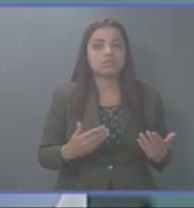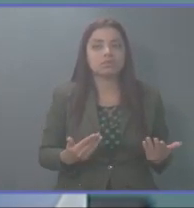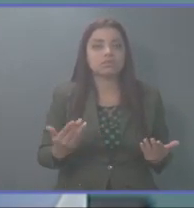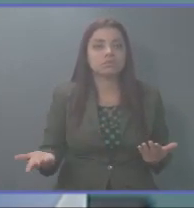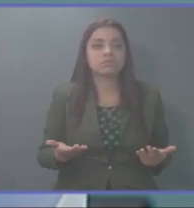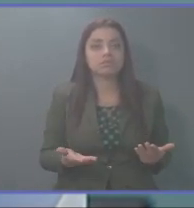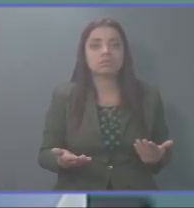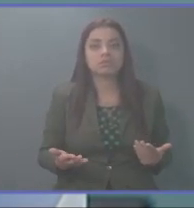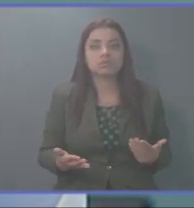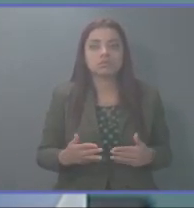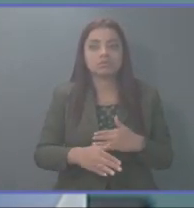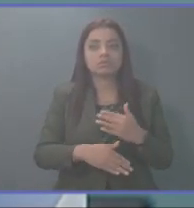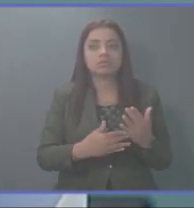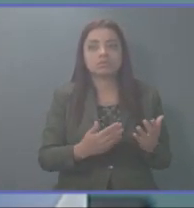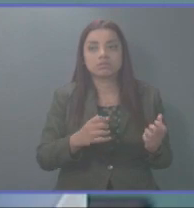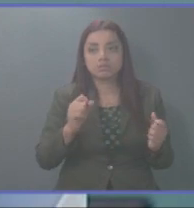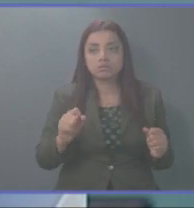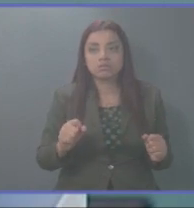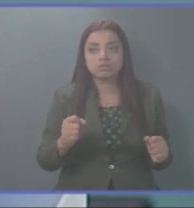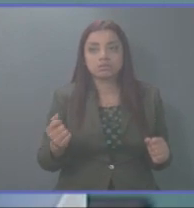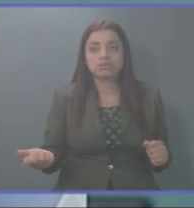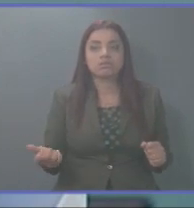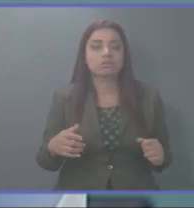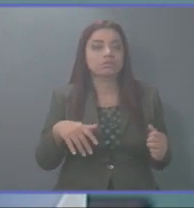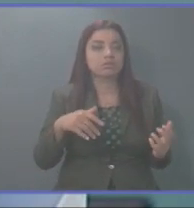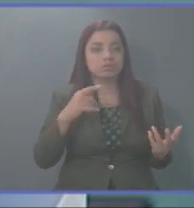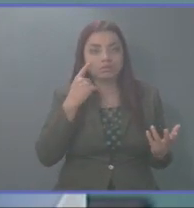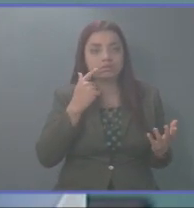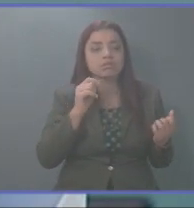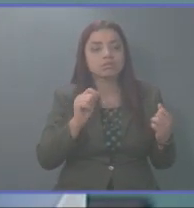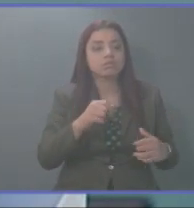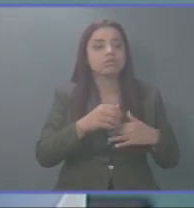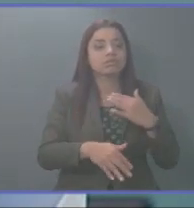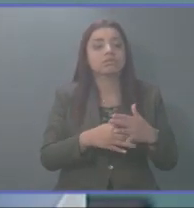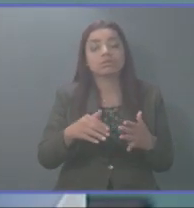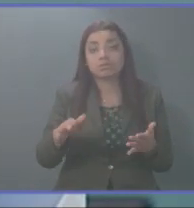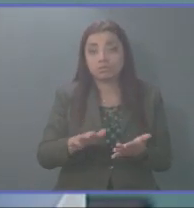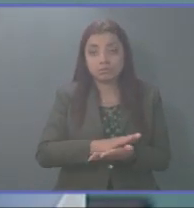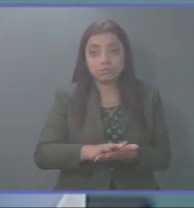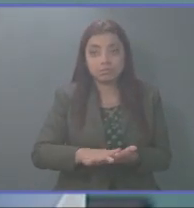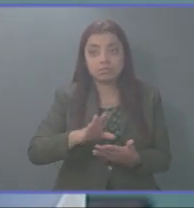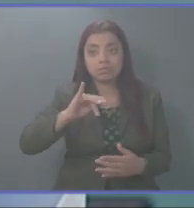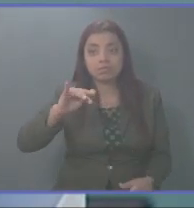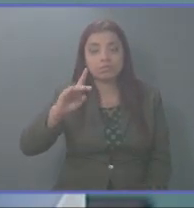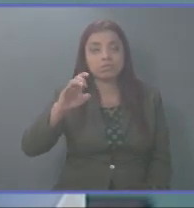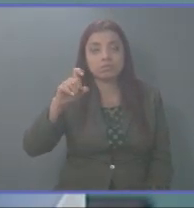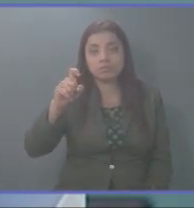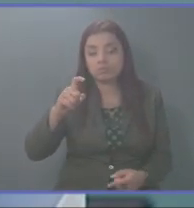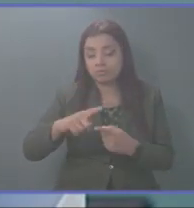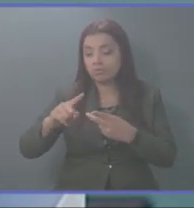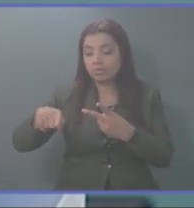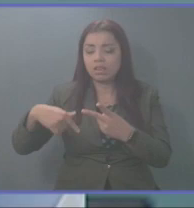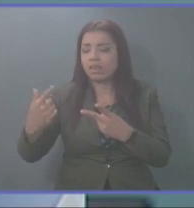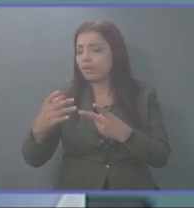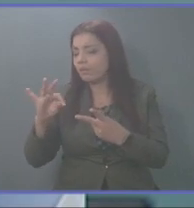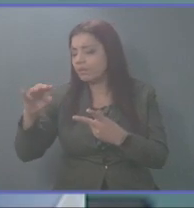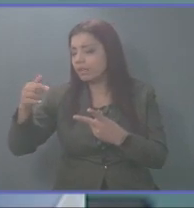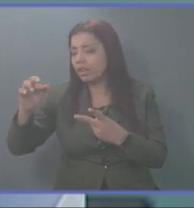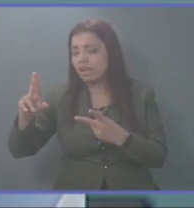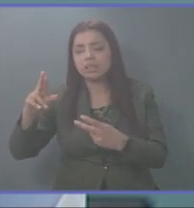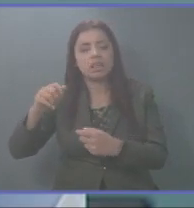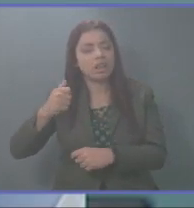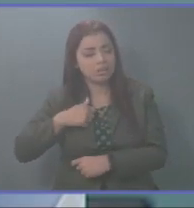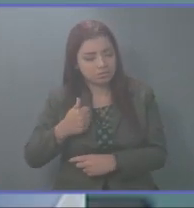siendo estas hojas distribuidas así: la original para el tribunal, la primera copia para la JEDEX, la segunda copia para la Fiscalía General de la